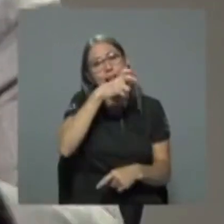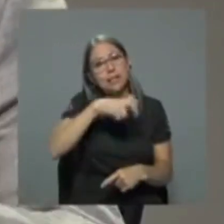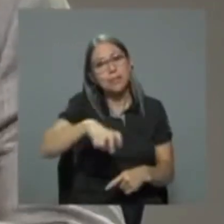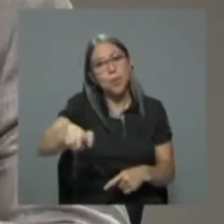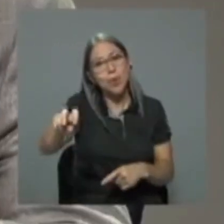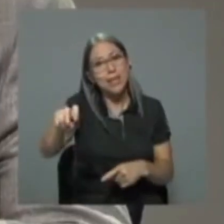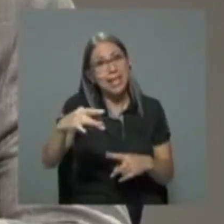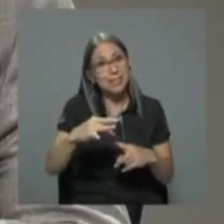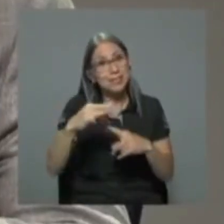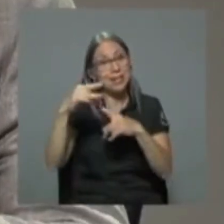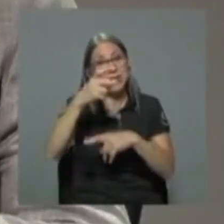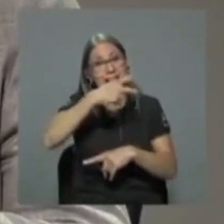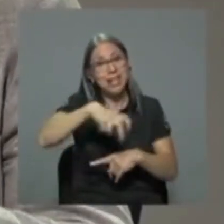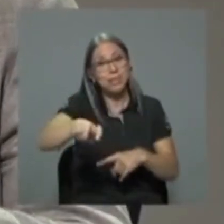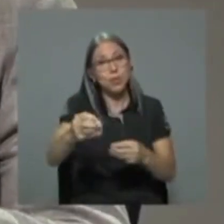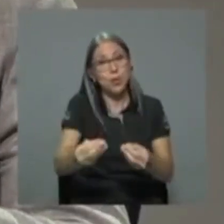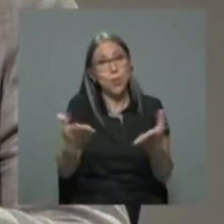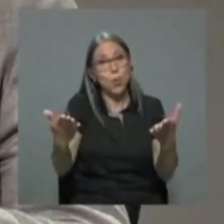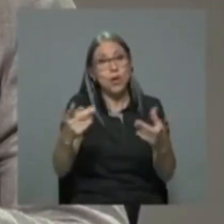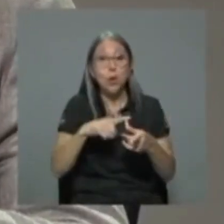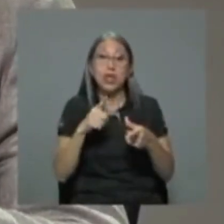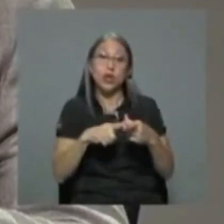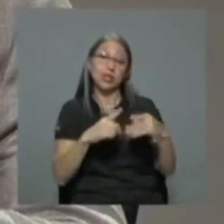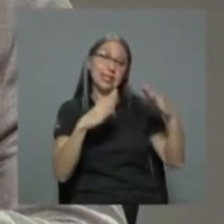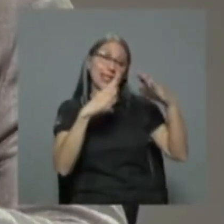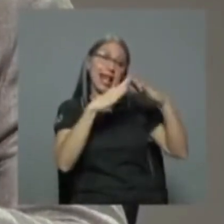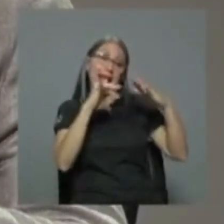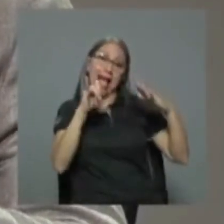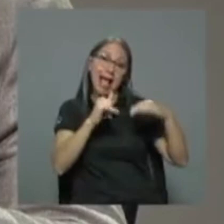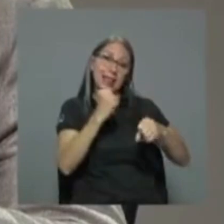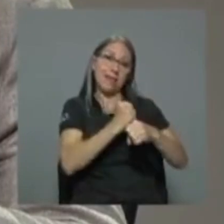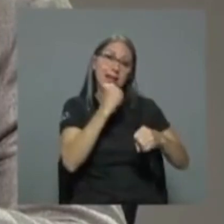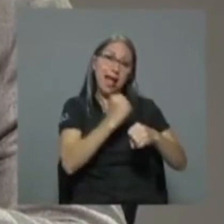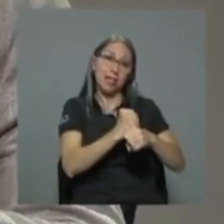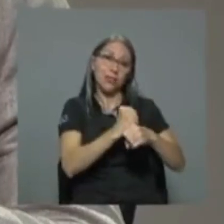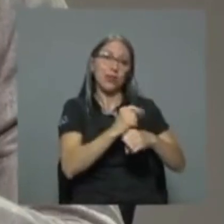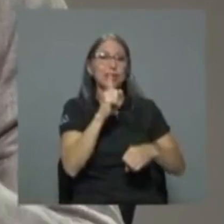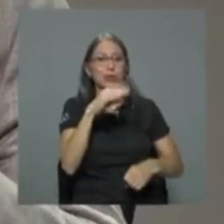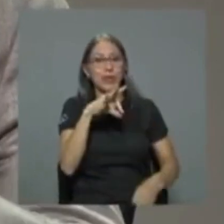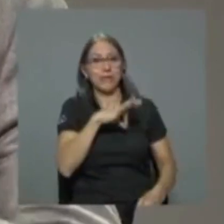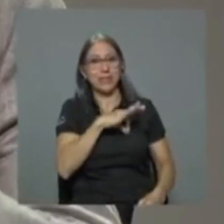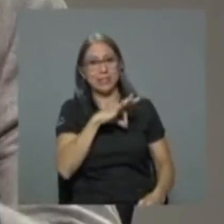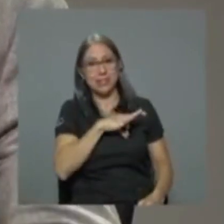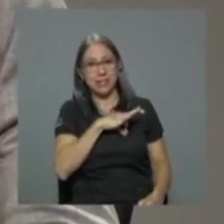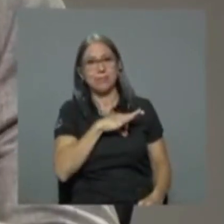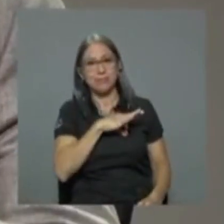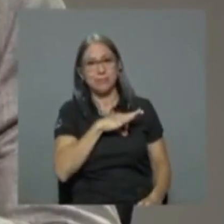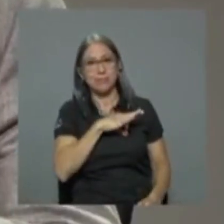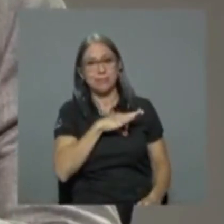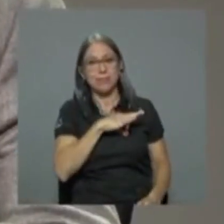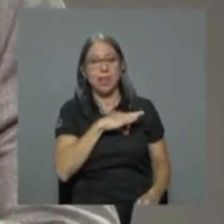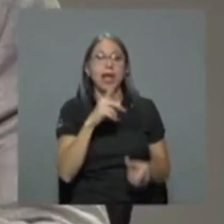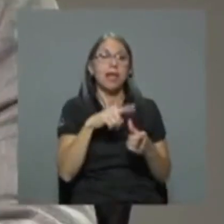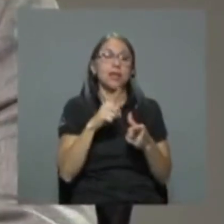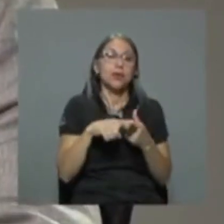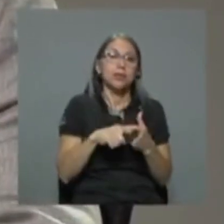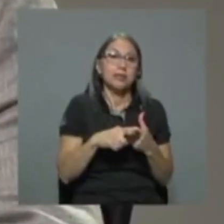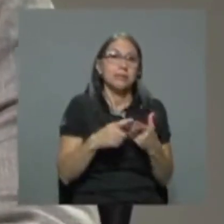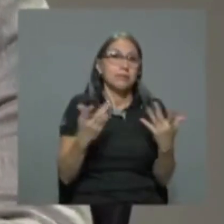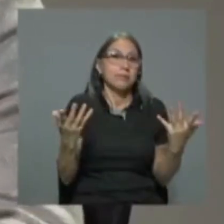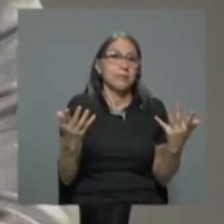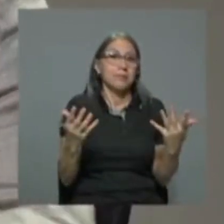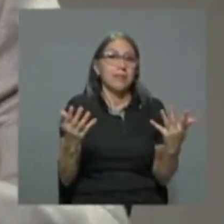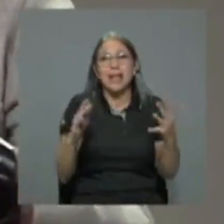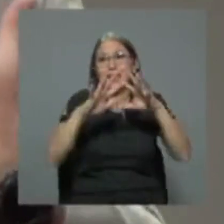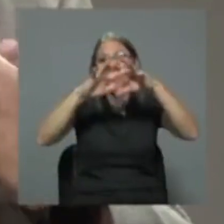un incentivo adicional para las personas el que estén en la casa. Y entonces nuevamente, es un mundo